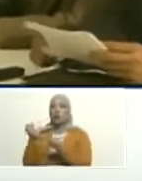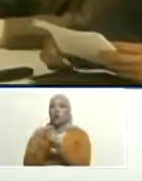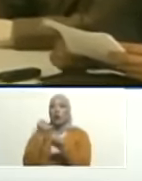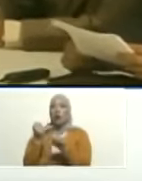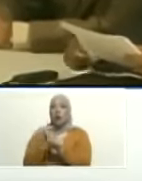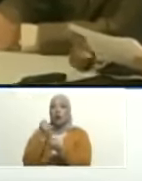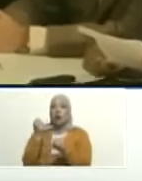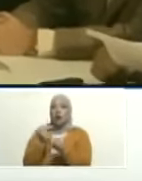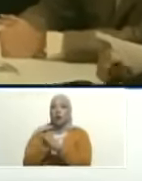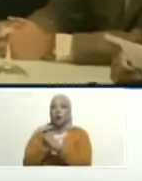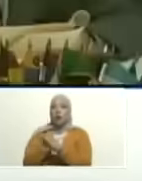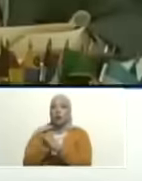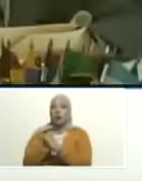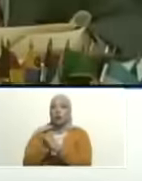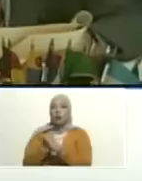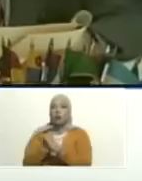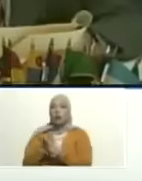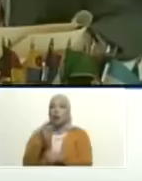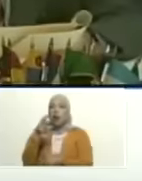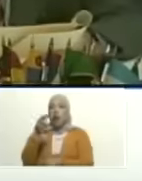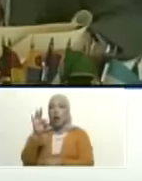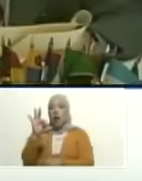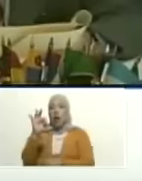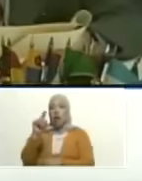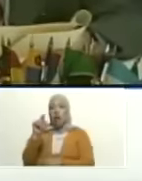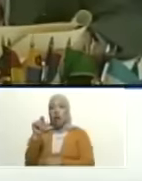Trabajadores. FBT,